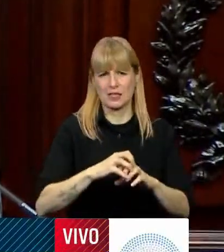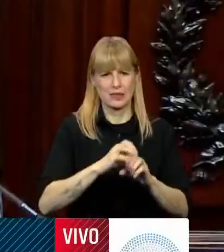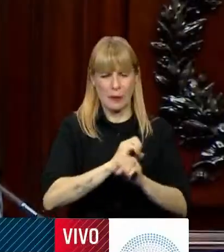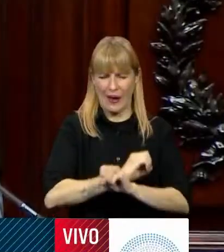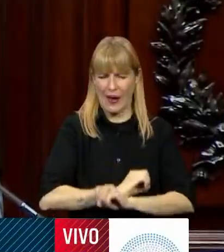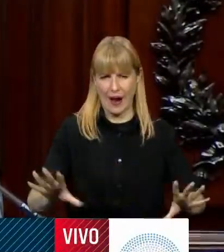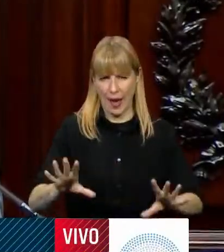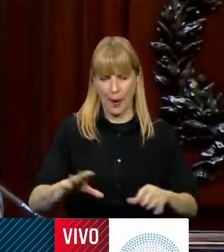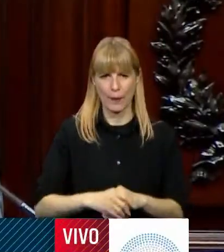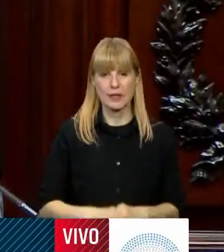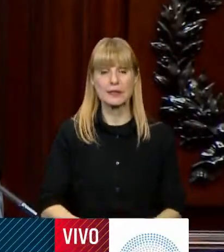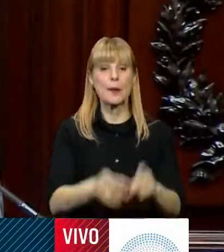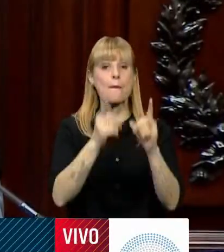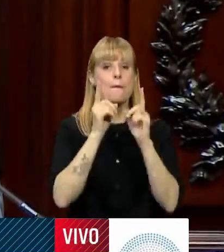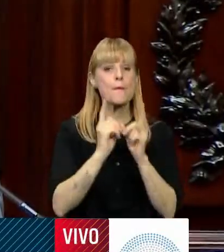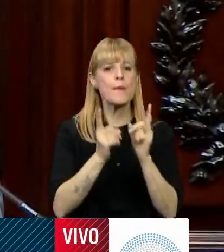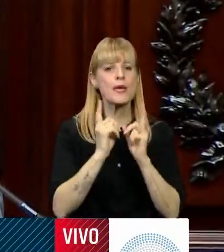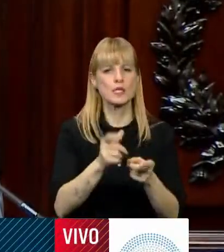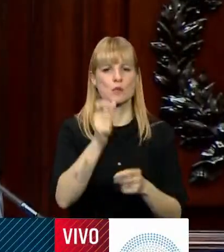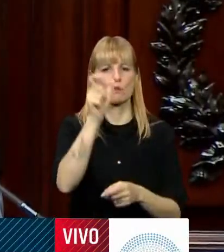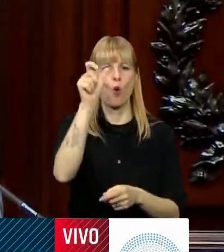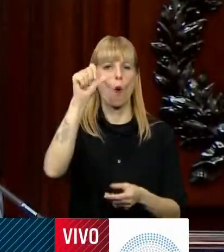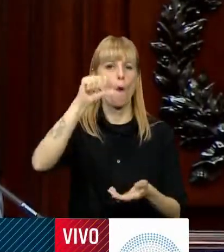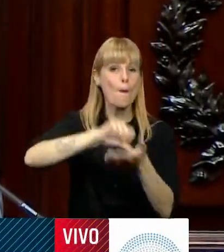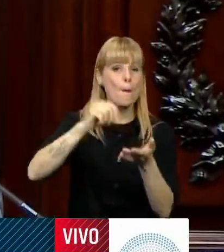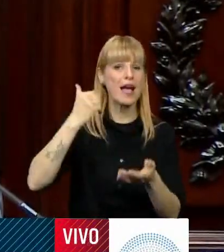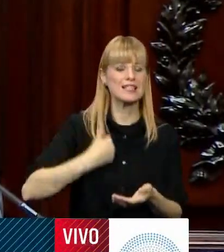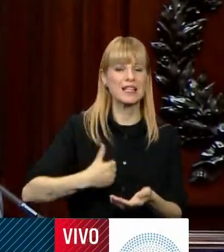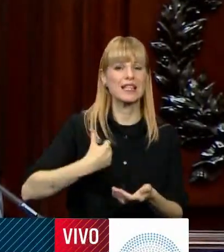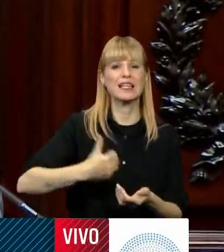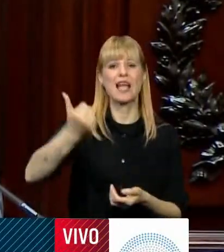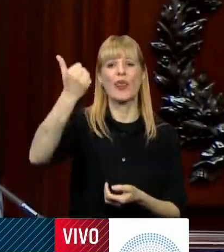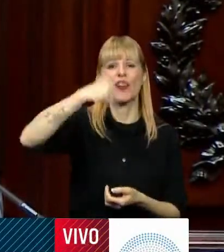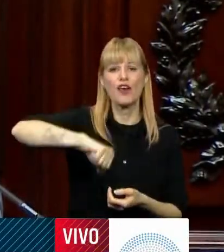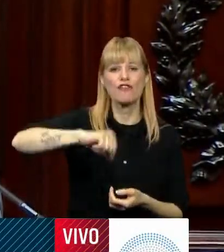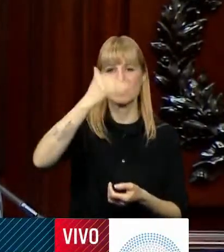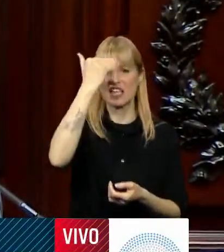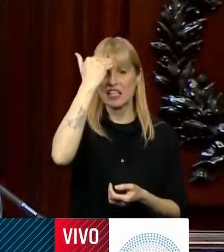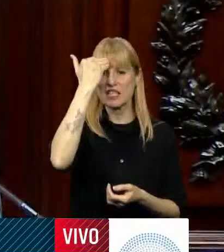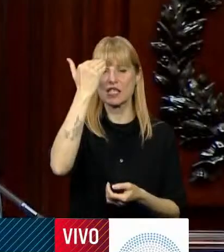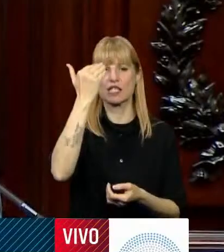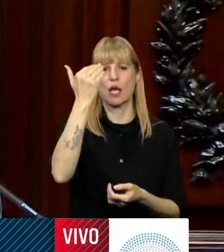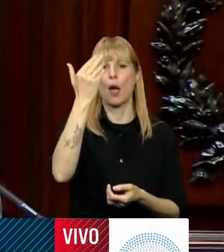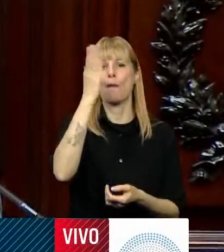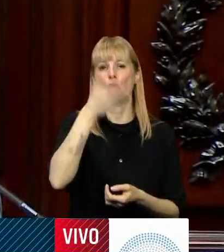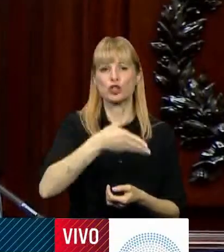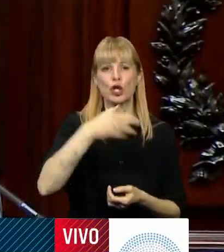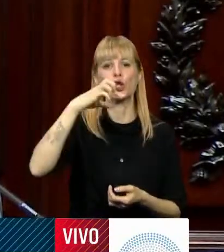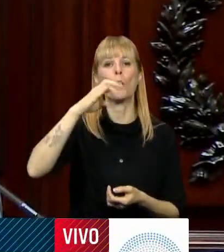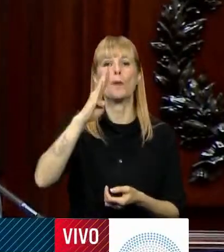Los mismos que dejaron nuestro país con un déficit del 15% del Producto Bruto Interno,